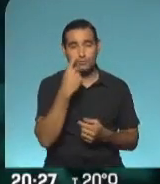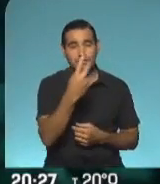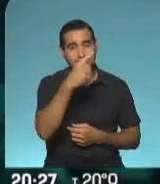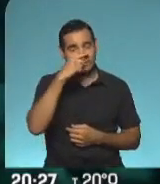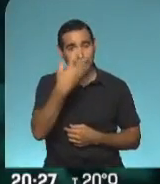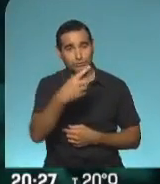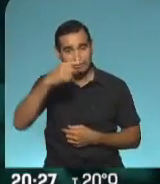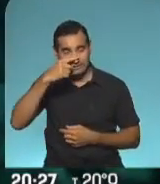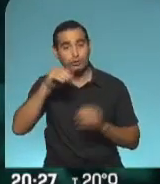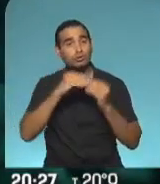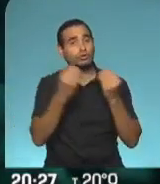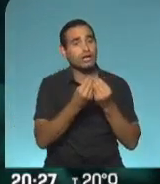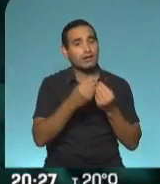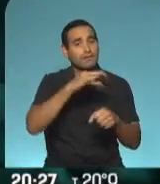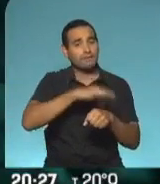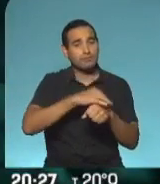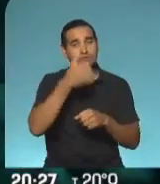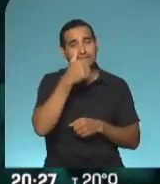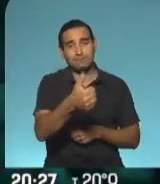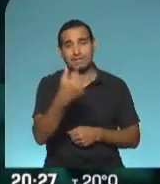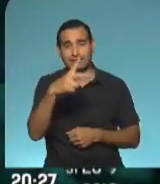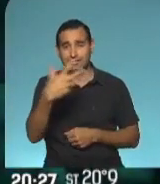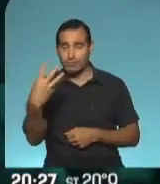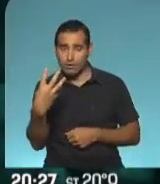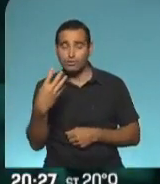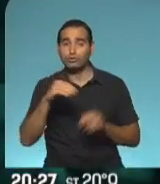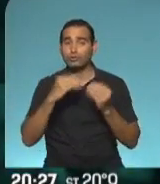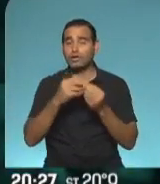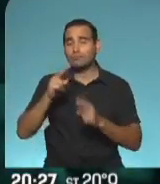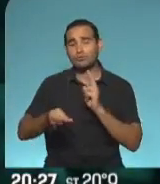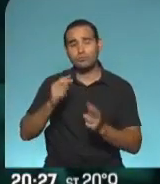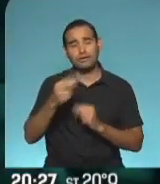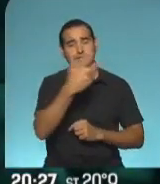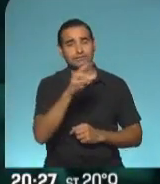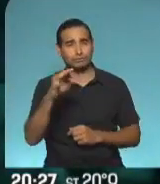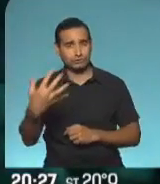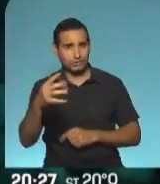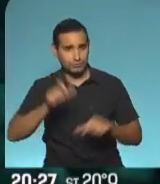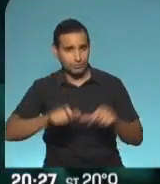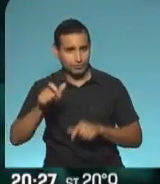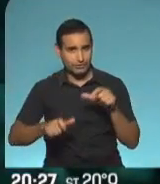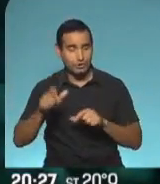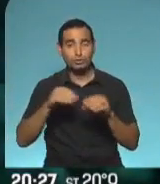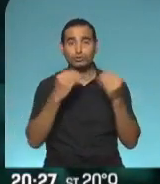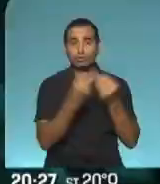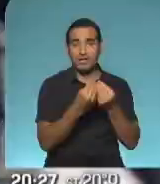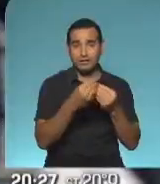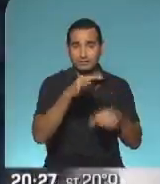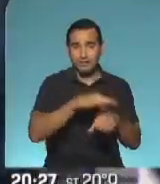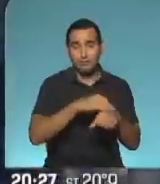1.757. Casos totales al día de hoy, 6.034. Y un total de fallecidos de 305. Del total de estos